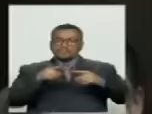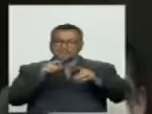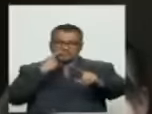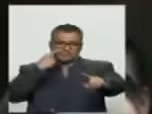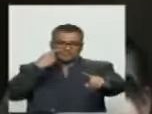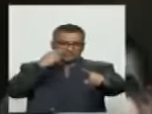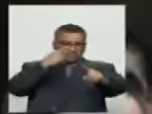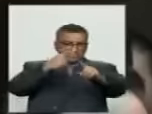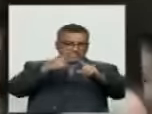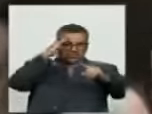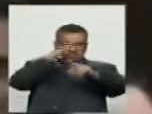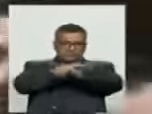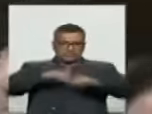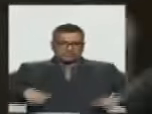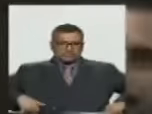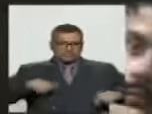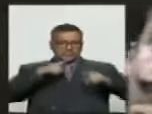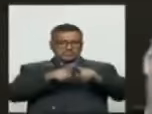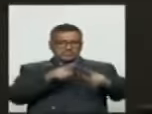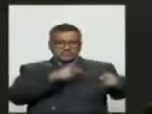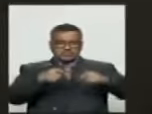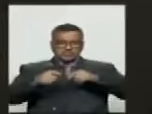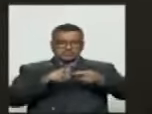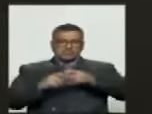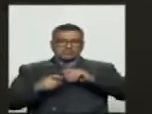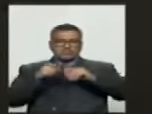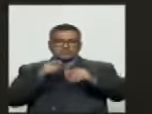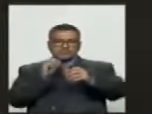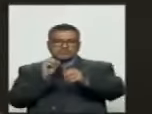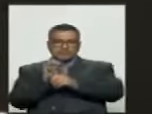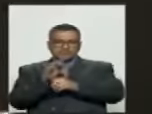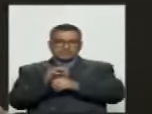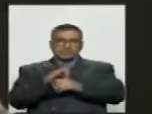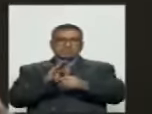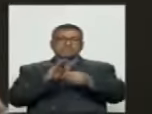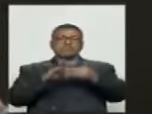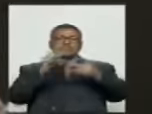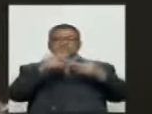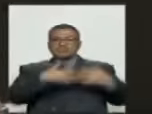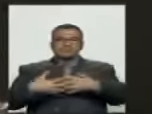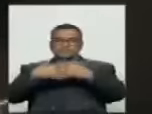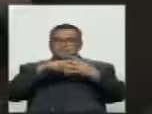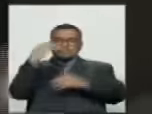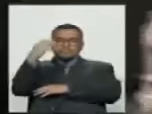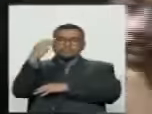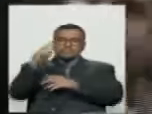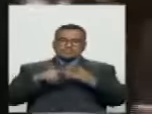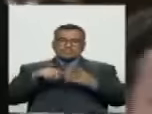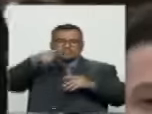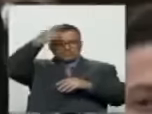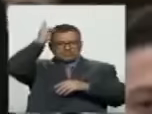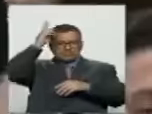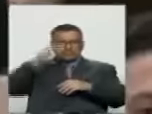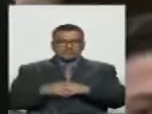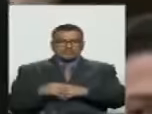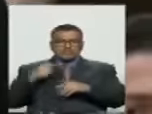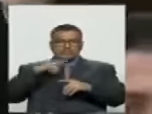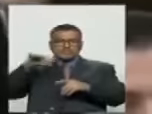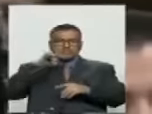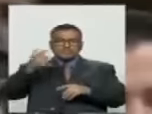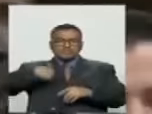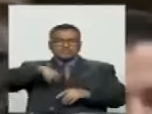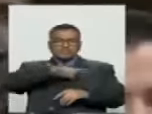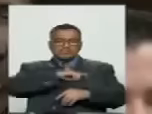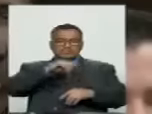objetivo militar. Operadores digitales desde WhatsApp que estaban en Estados Unidos, Colombia y Perú, como denunció nuestro